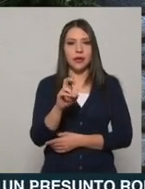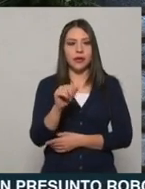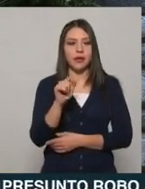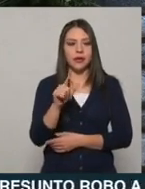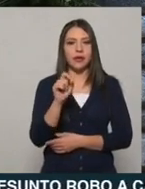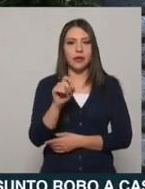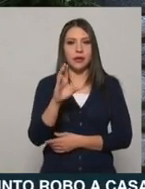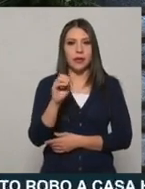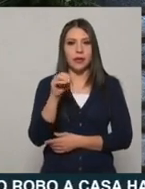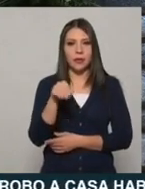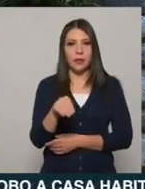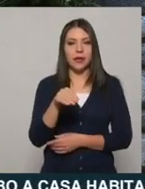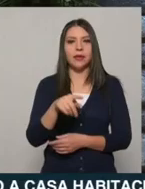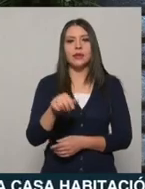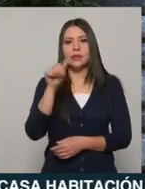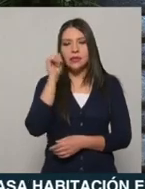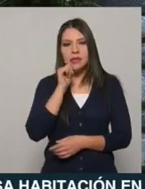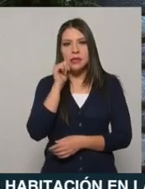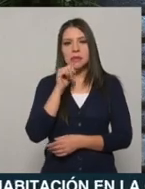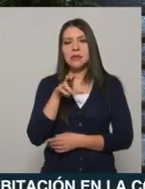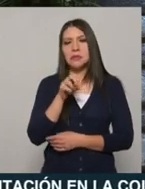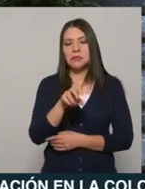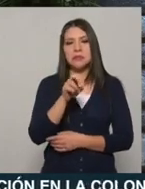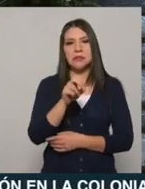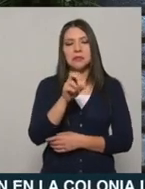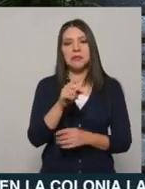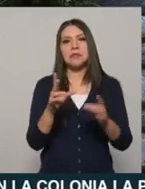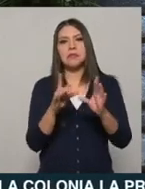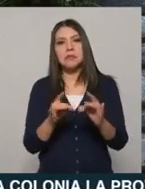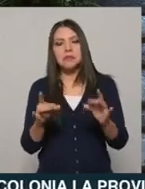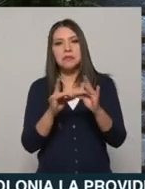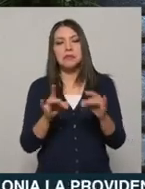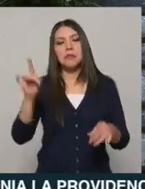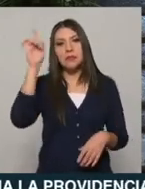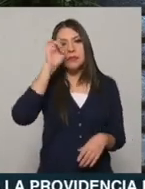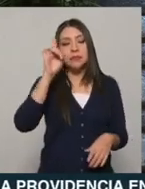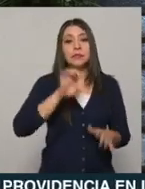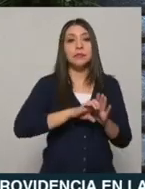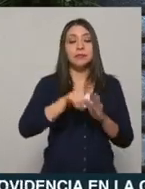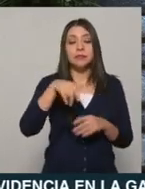www.pro-mediorenal.com. Estamos constantemente dando pláticas, asesorías, búsquenos, síganos en las redes